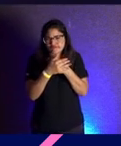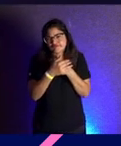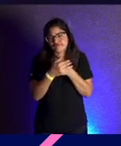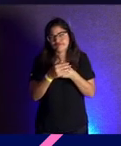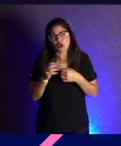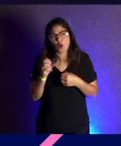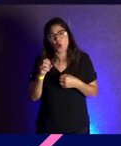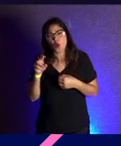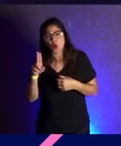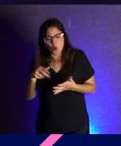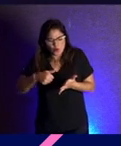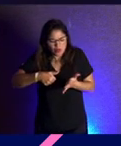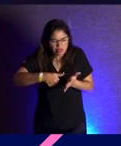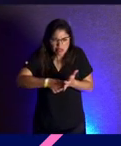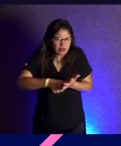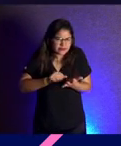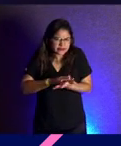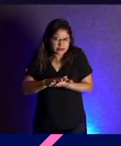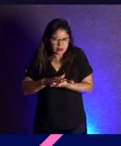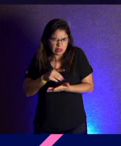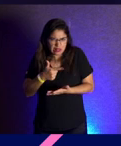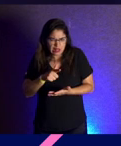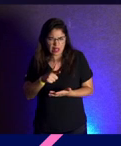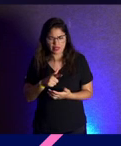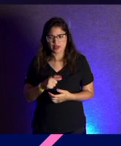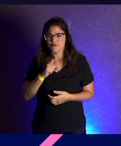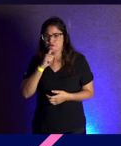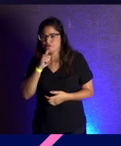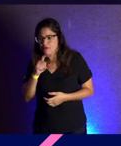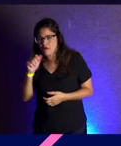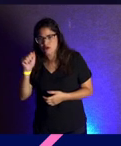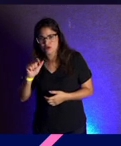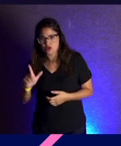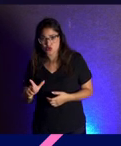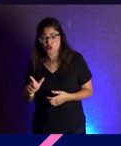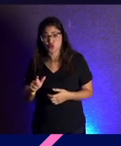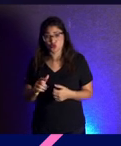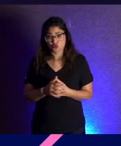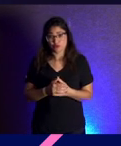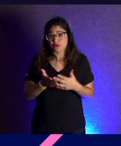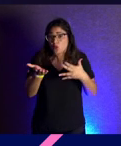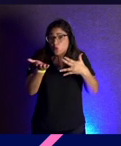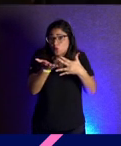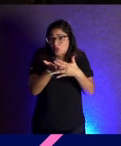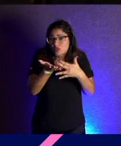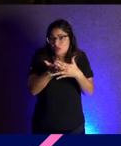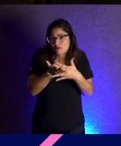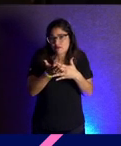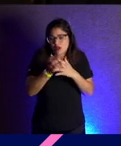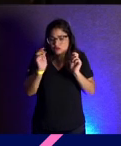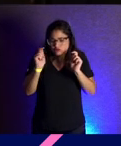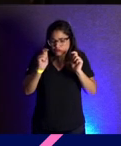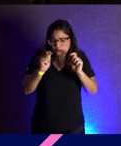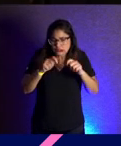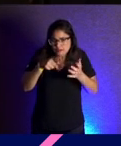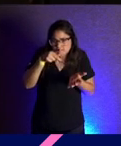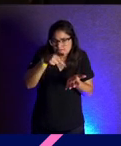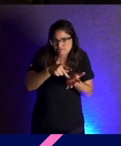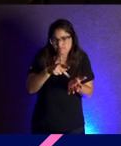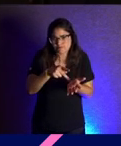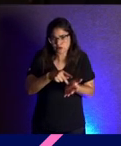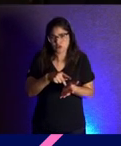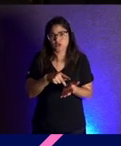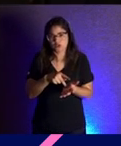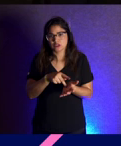Y en verde aquí, digamos, el intervalo de credibilidad, que es la región labiana